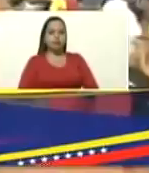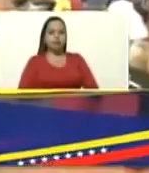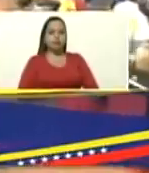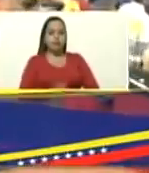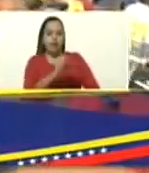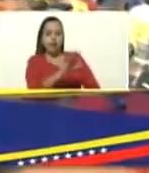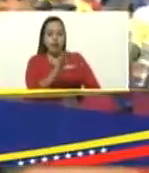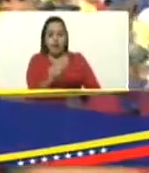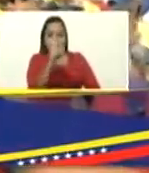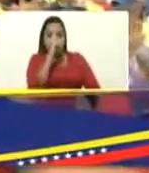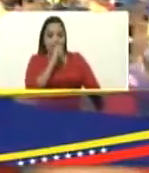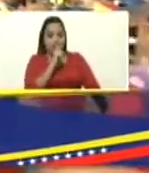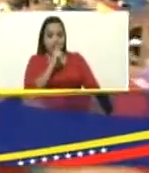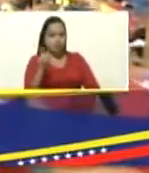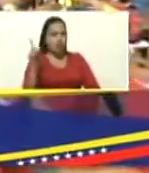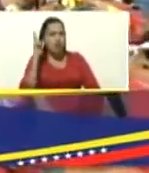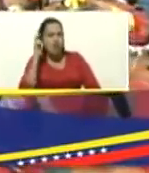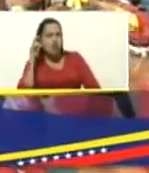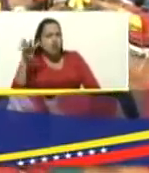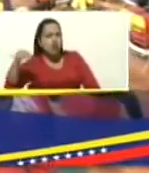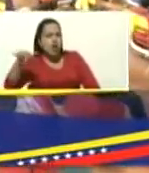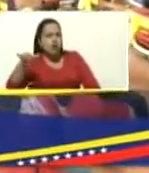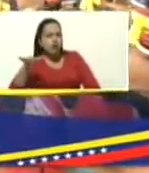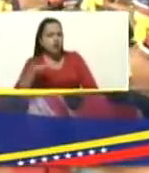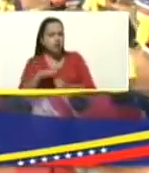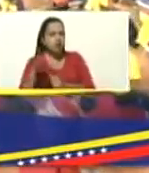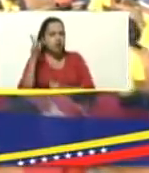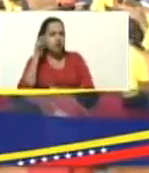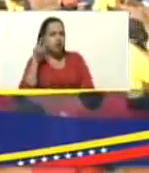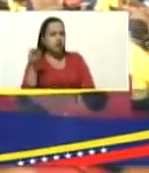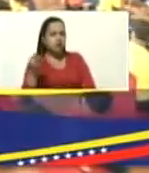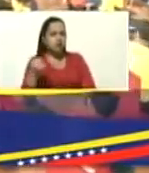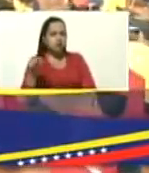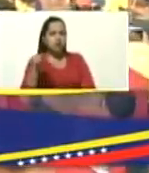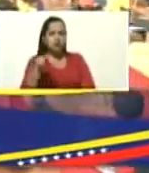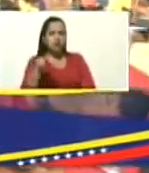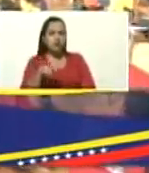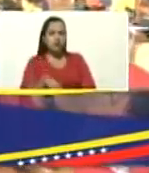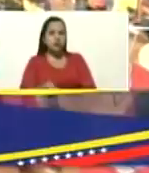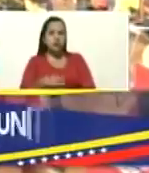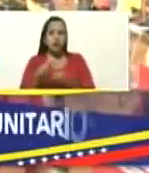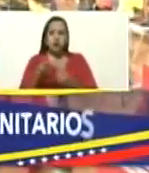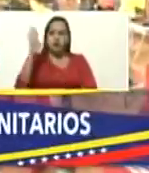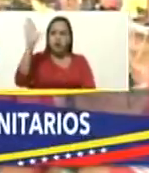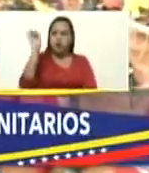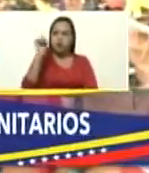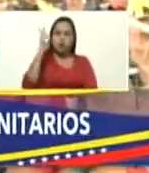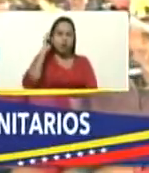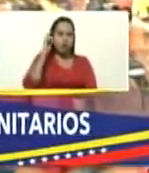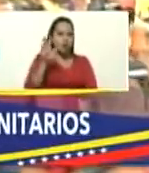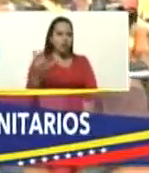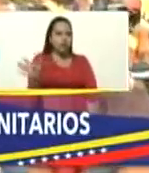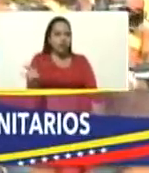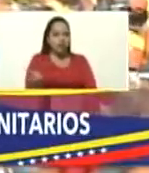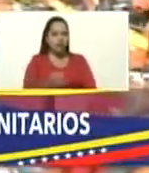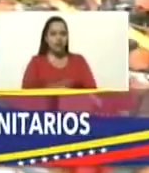30 años, no se oye bien dónde. Levanten la mano donde no se oye. ¿Y cómo levantan la mano si no se oye?